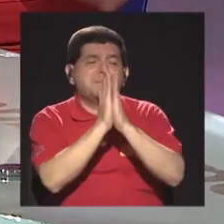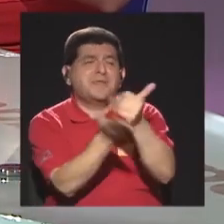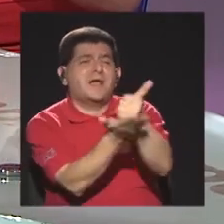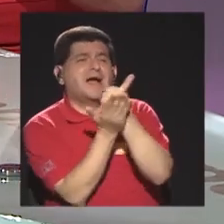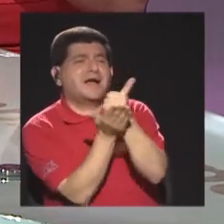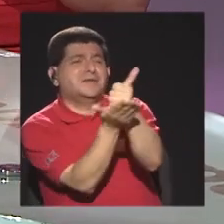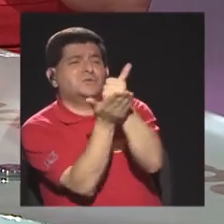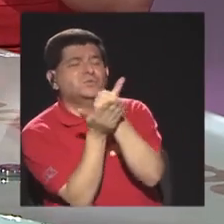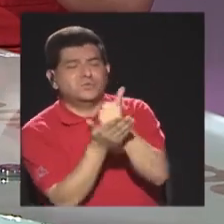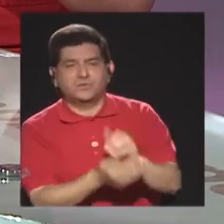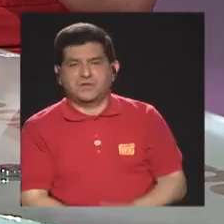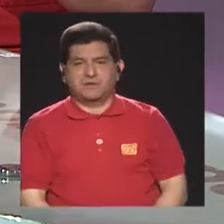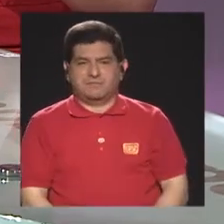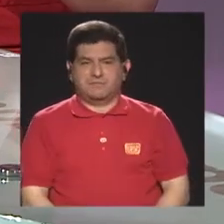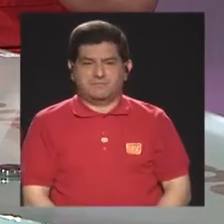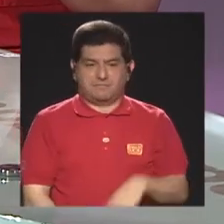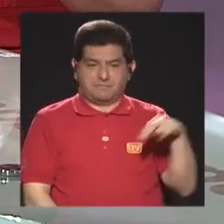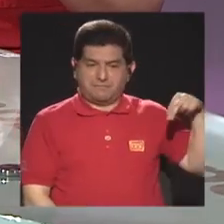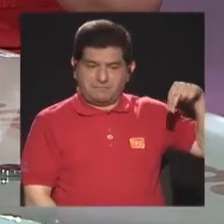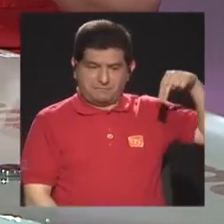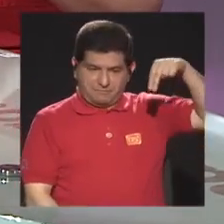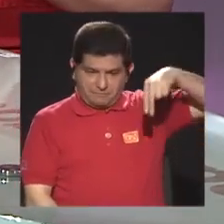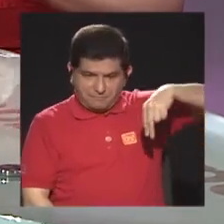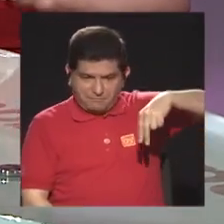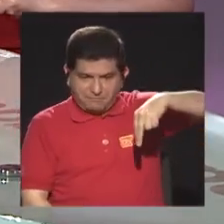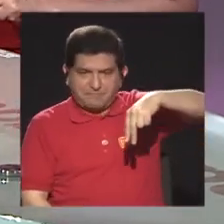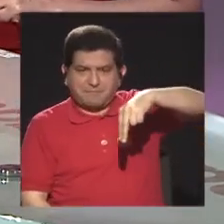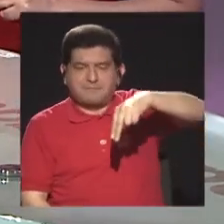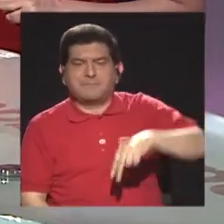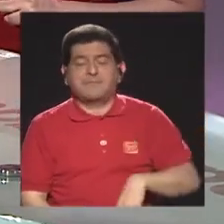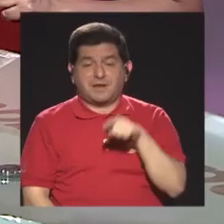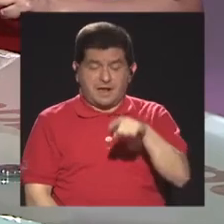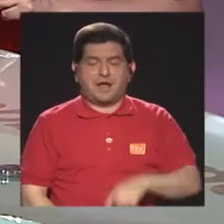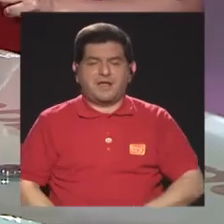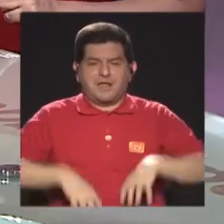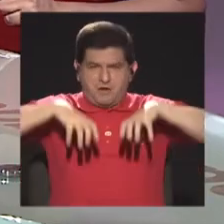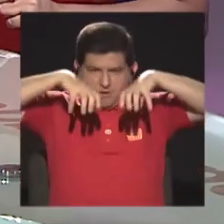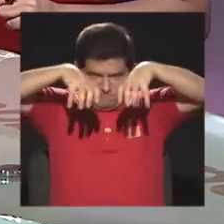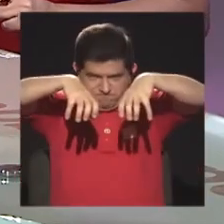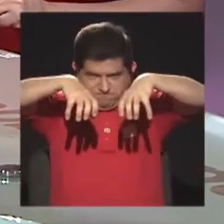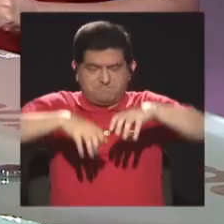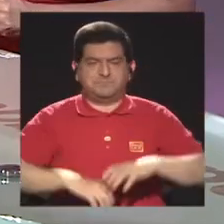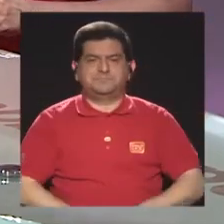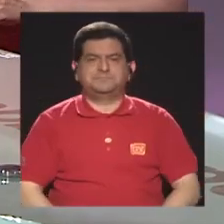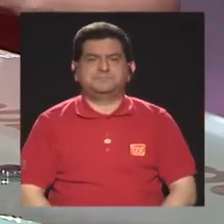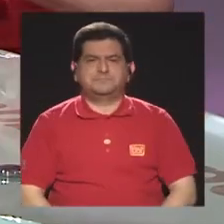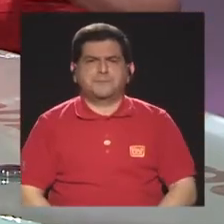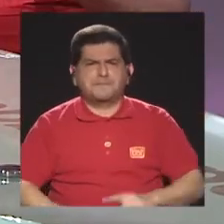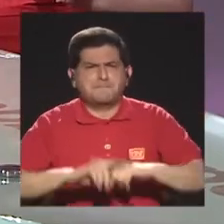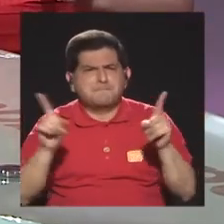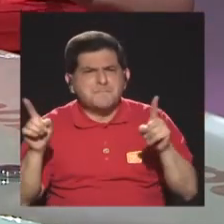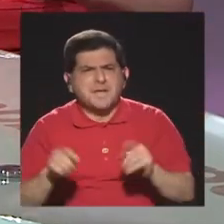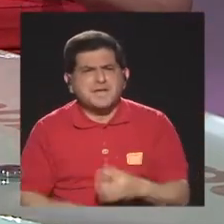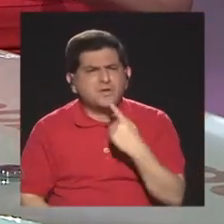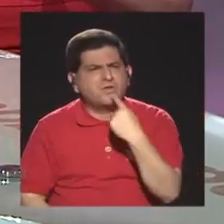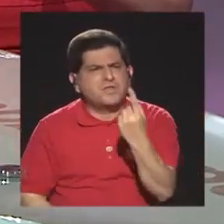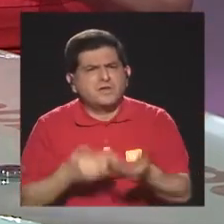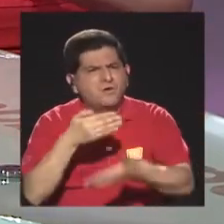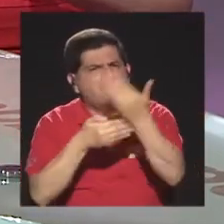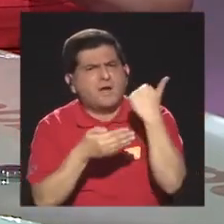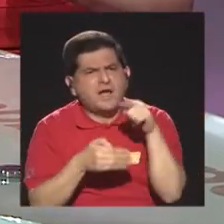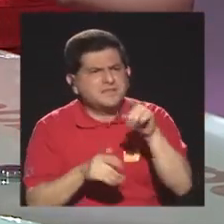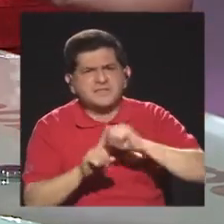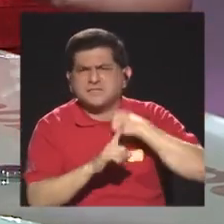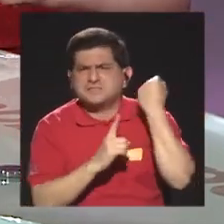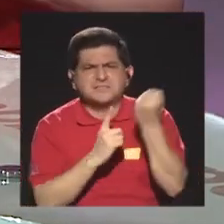ayude. Entonces ahí va, con el montacarga, y le ayuda. Entonces yo, pero no era que era un tema